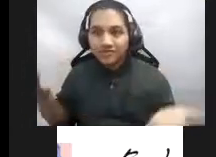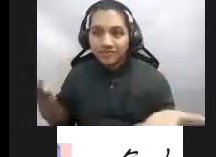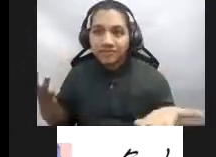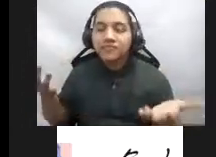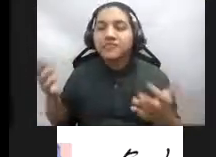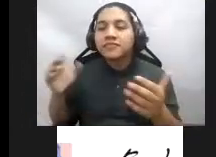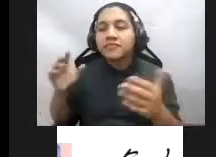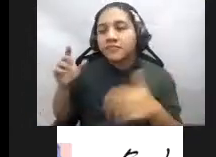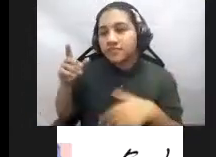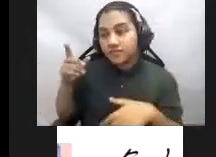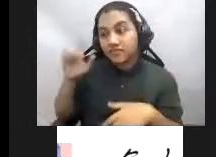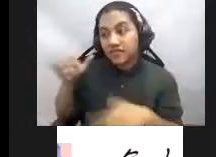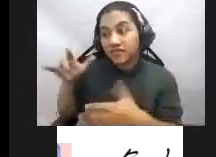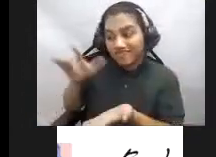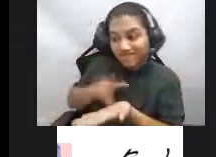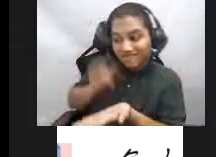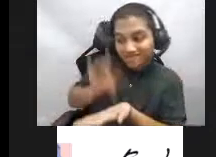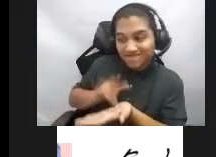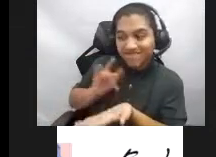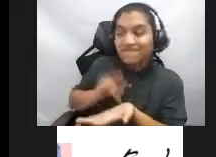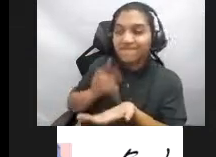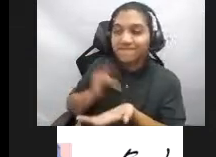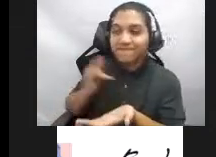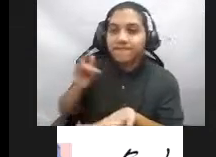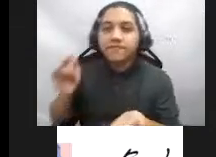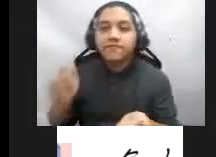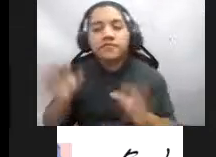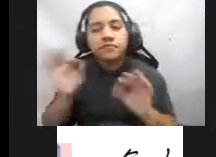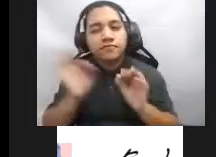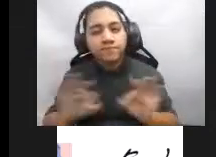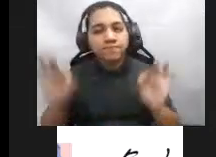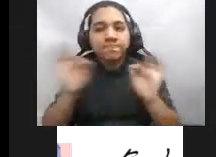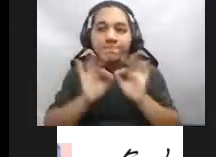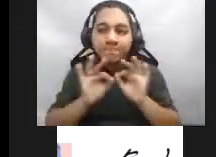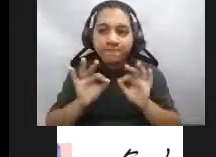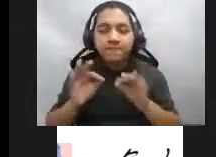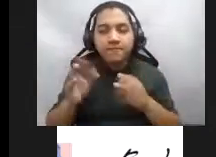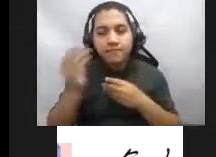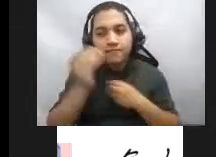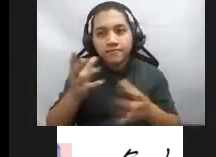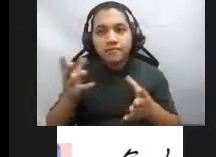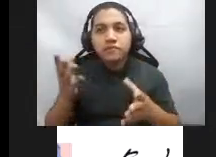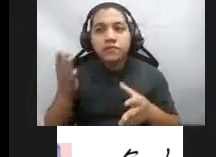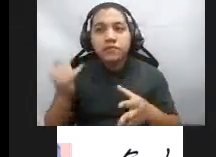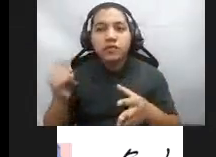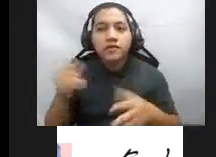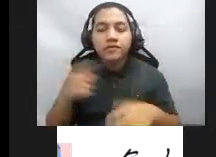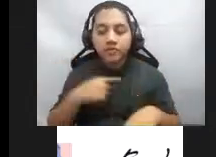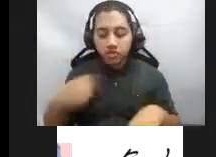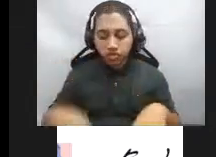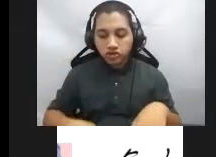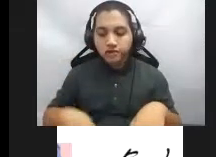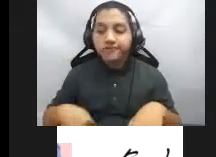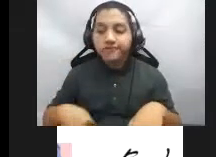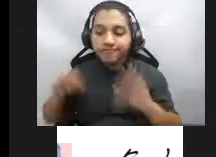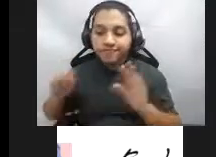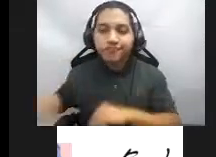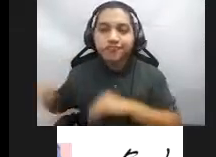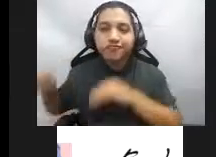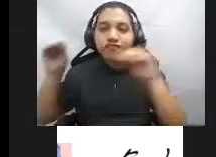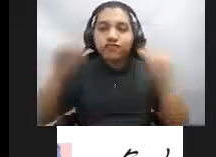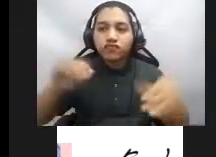de esta coyuntura. Esto es bien importante mencionarlo, porque muchos de los chinos que van a salir a América van a salir